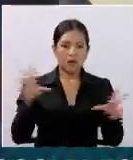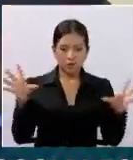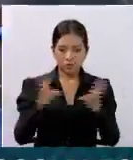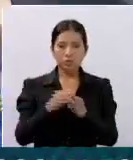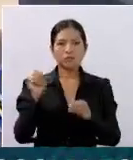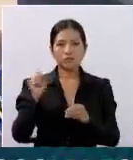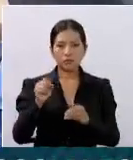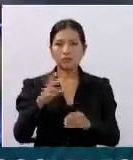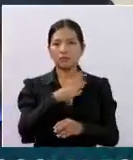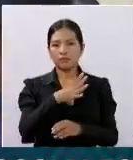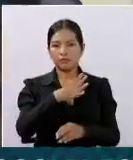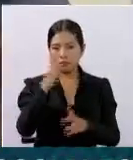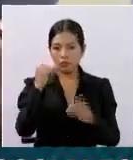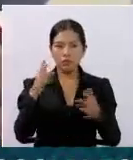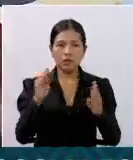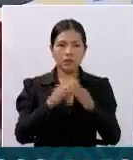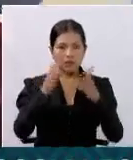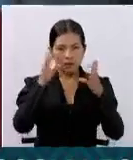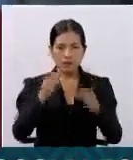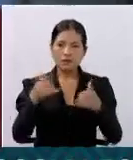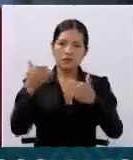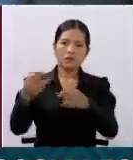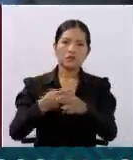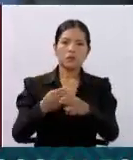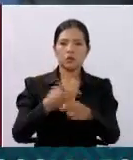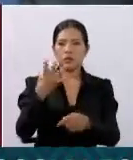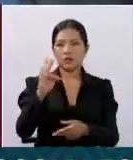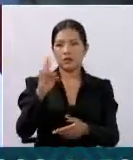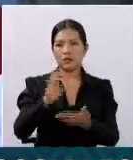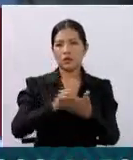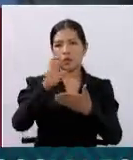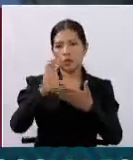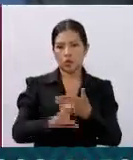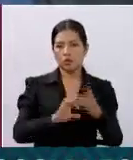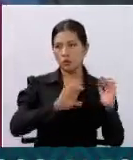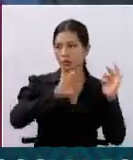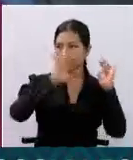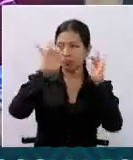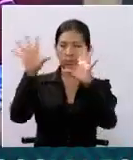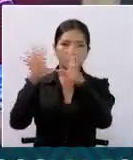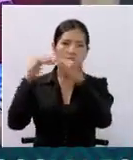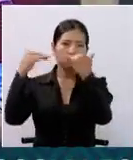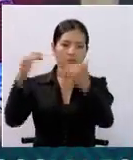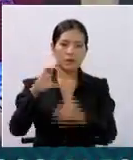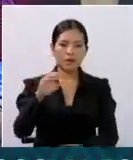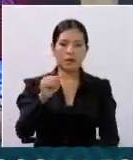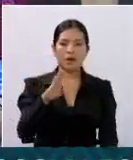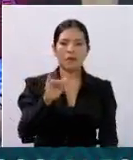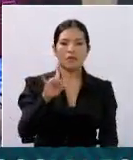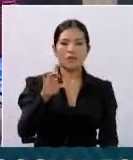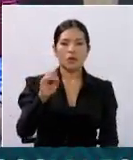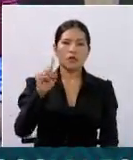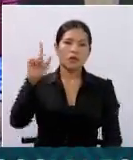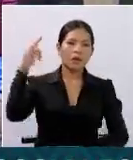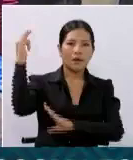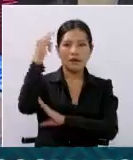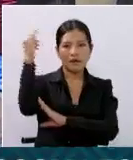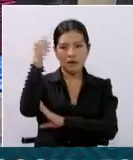Sociales, previsto a realizarse este próximo 17 de octubre en la Ciudad del Alto. Nuestra convocatoria para